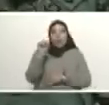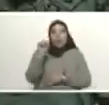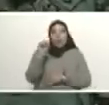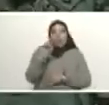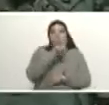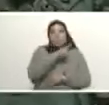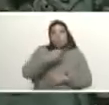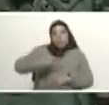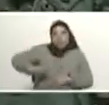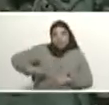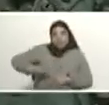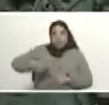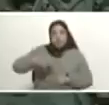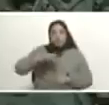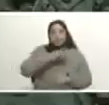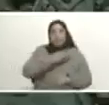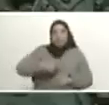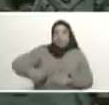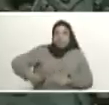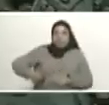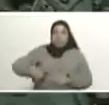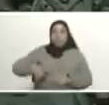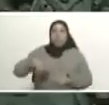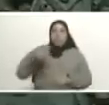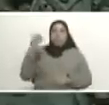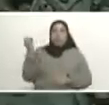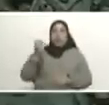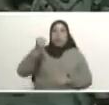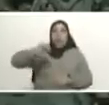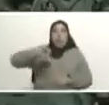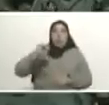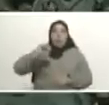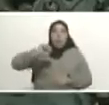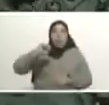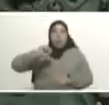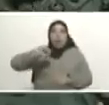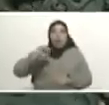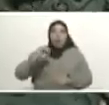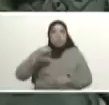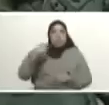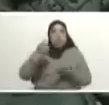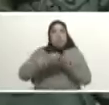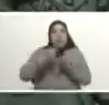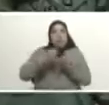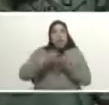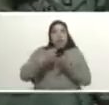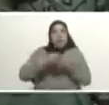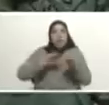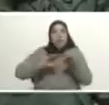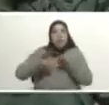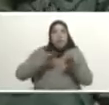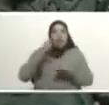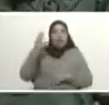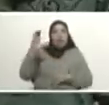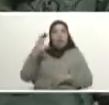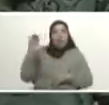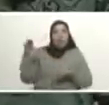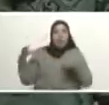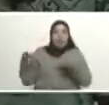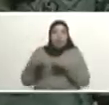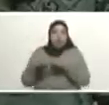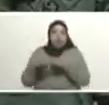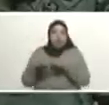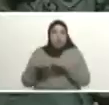quien fue el operador directo desde Bogotá para financiar y preparar el grupo terrorista